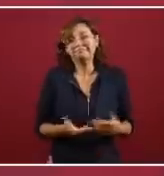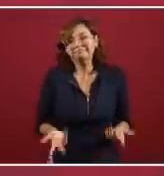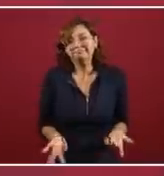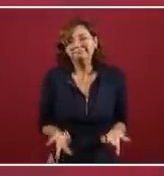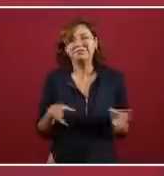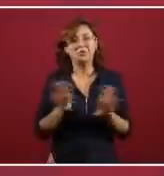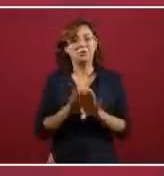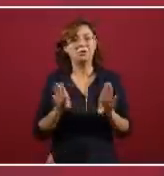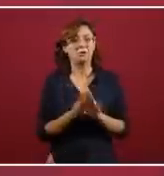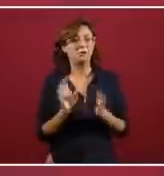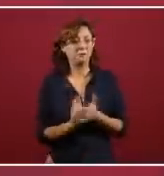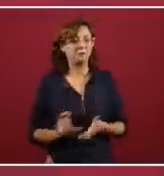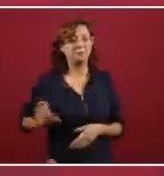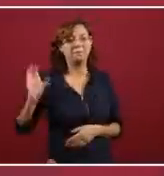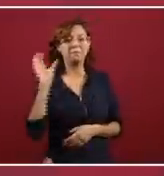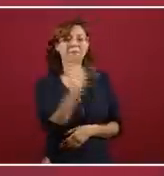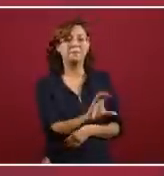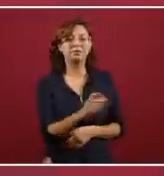Pues ya